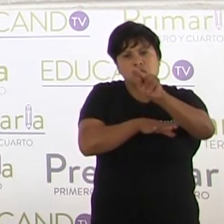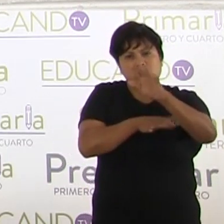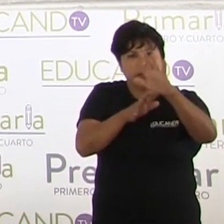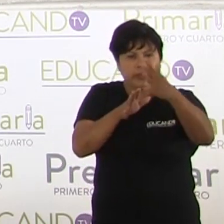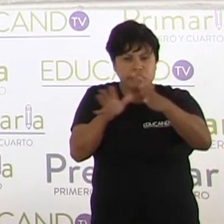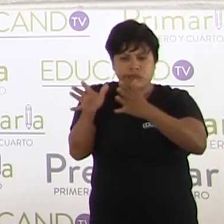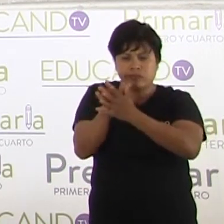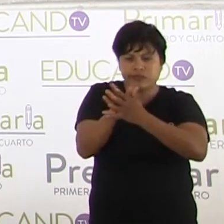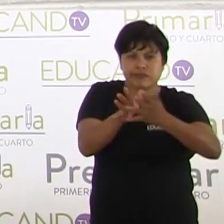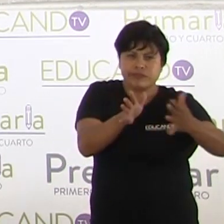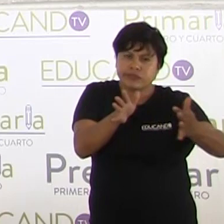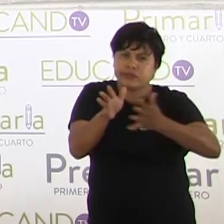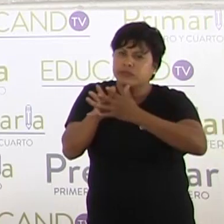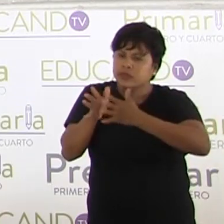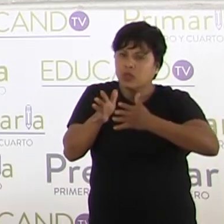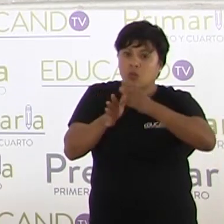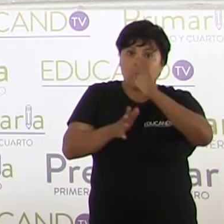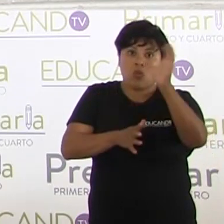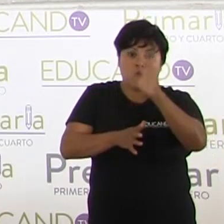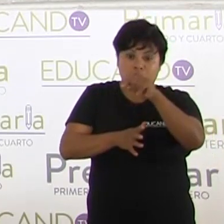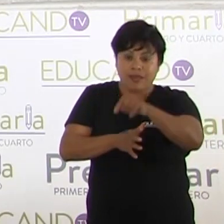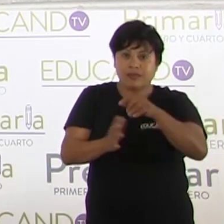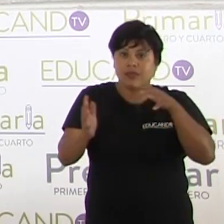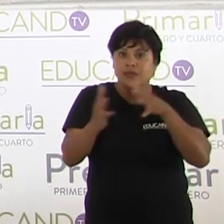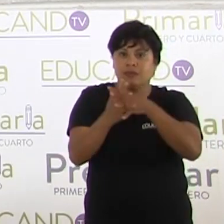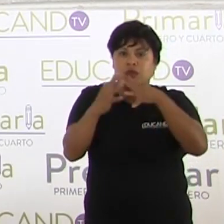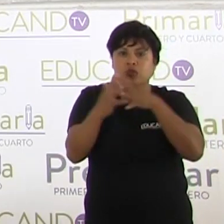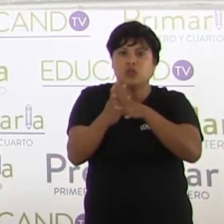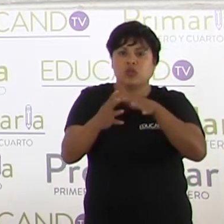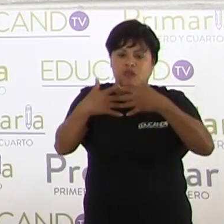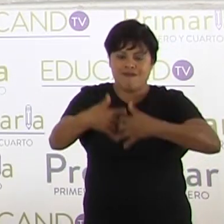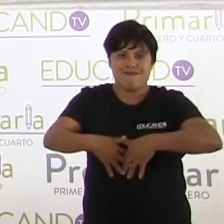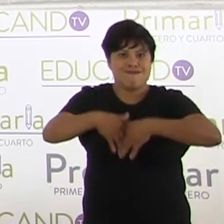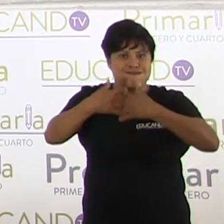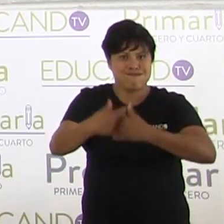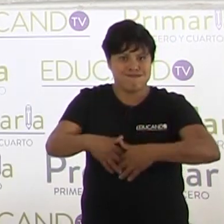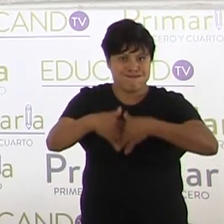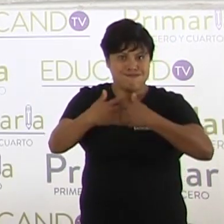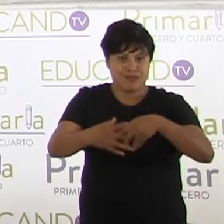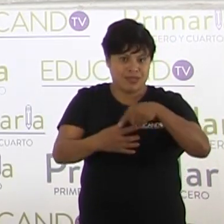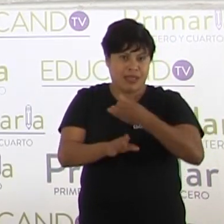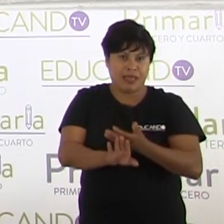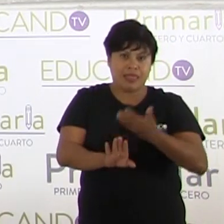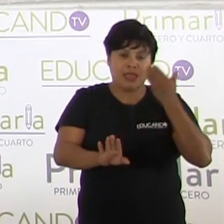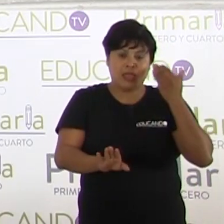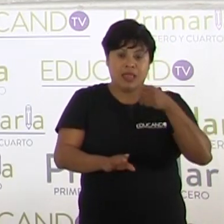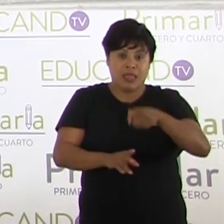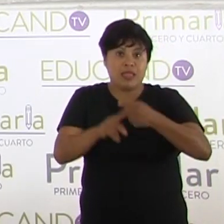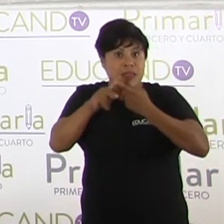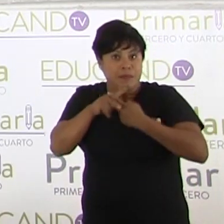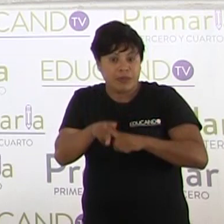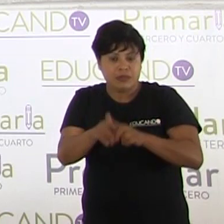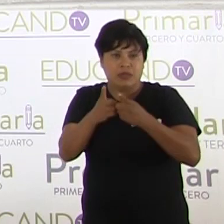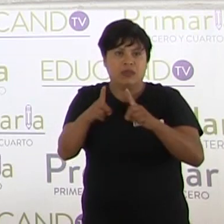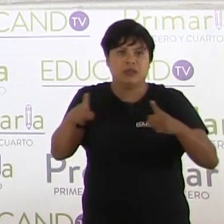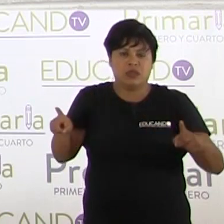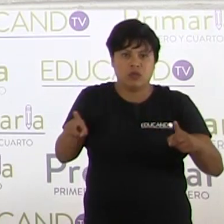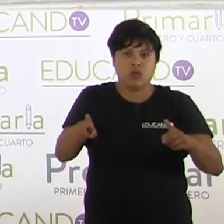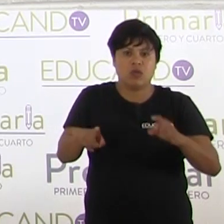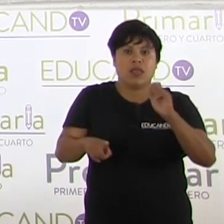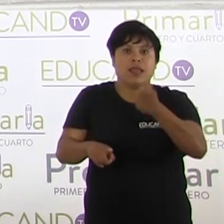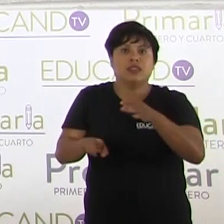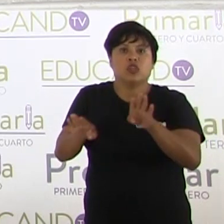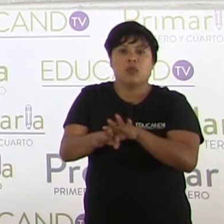1780, cuando se da la revolución industrial y se empieza a desarrollar lo que va a ser